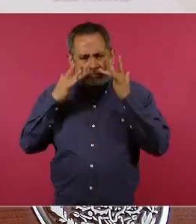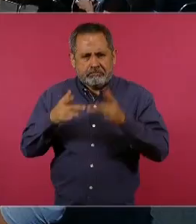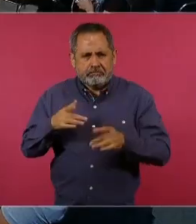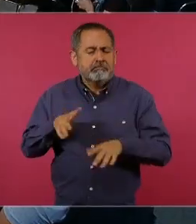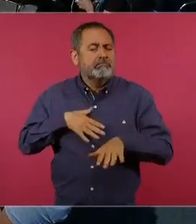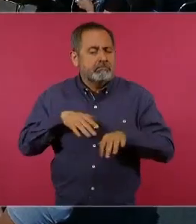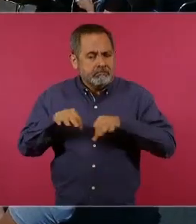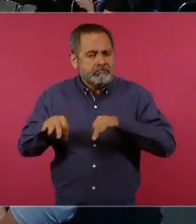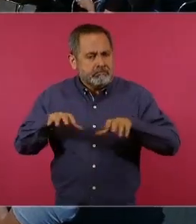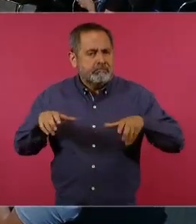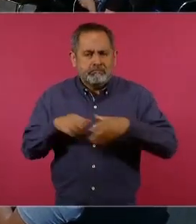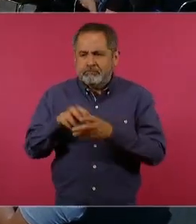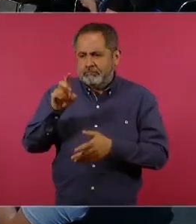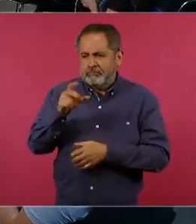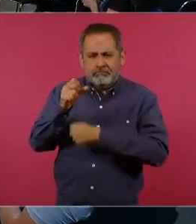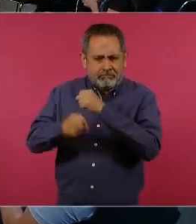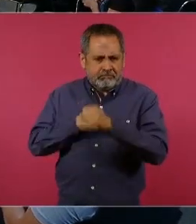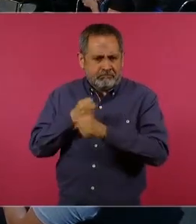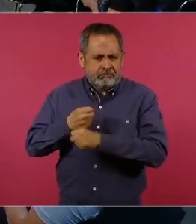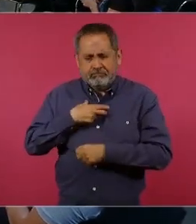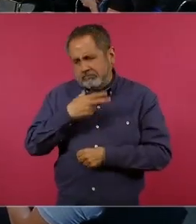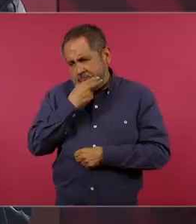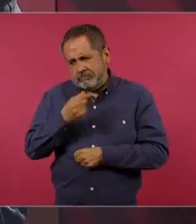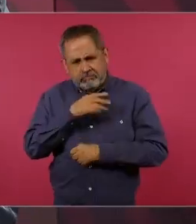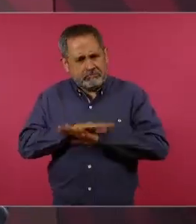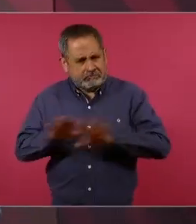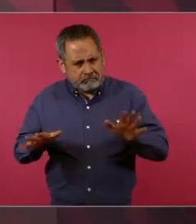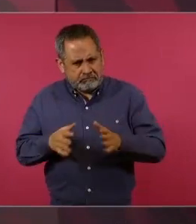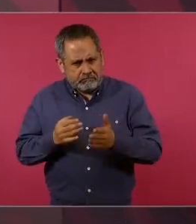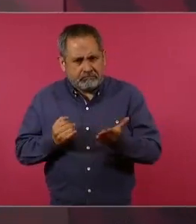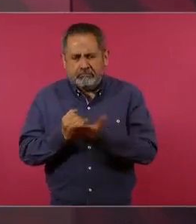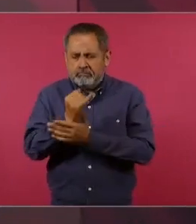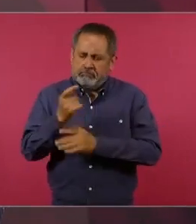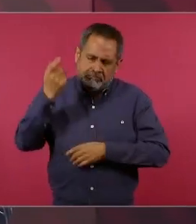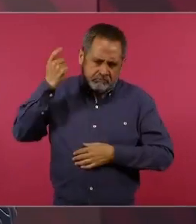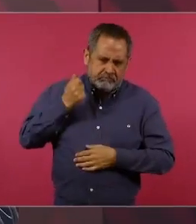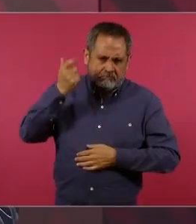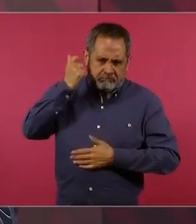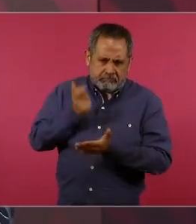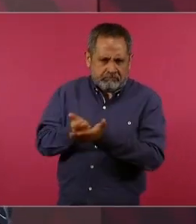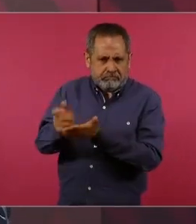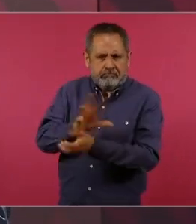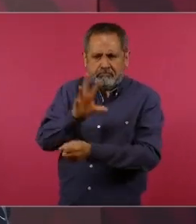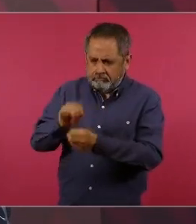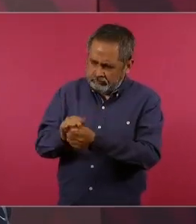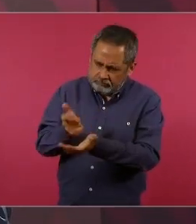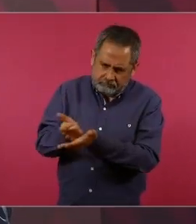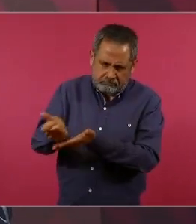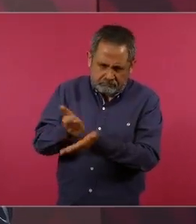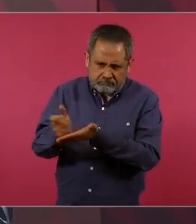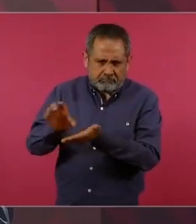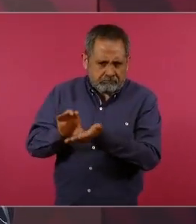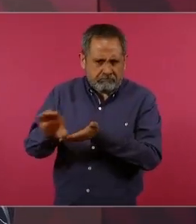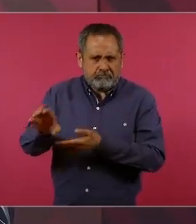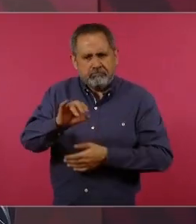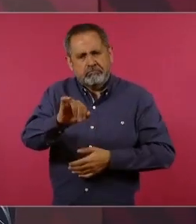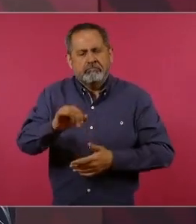trabajaste 30 años, si eres hombre, tu pensión completa.